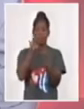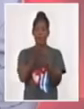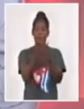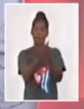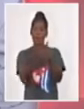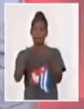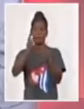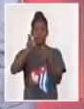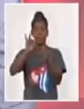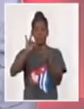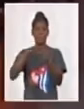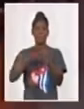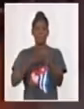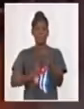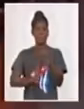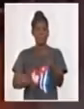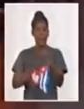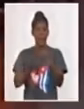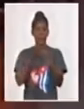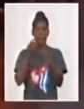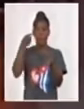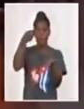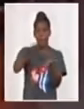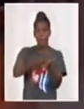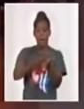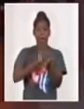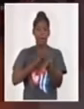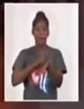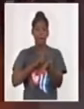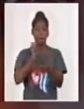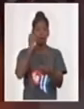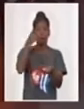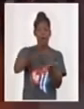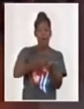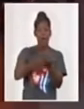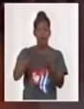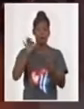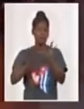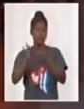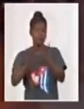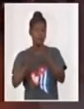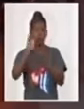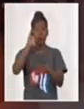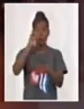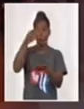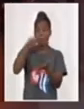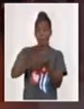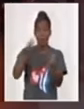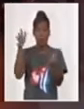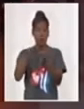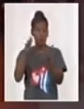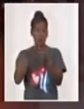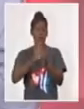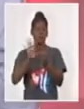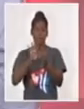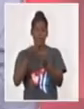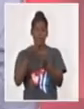ya cuentan además con facilidad de pago electrónica, ya sea por la vía de terminales de punto de venta o código